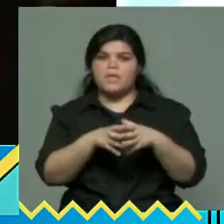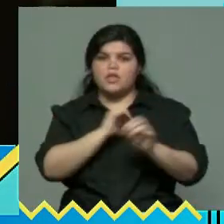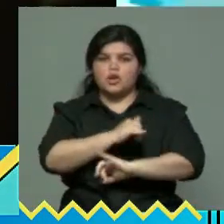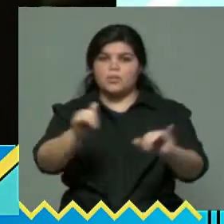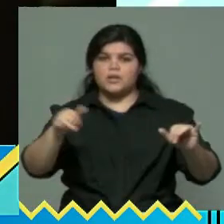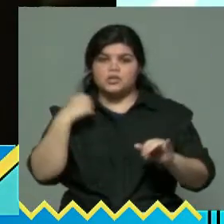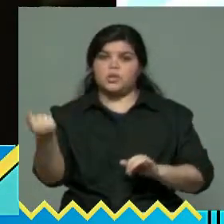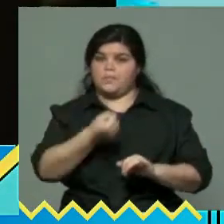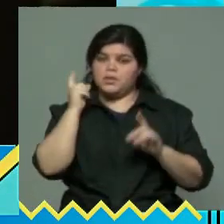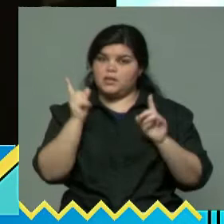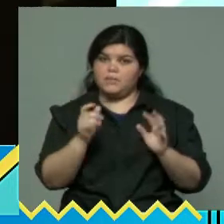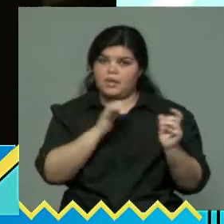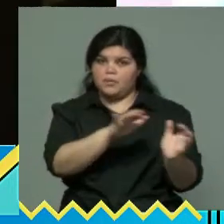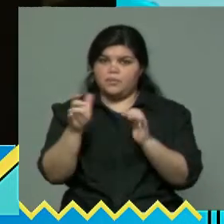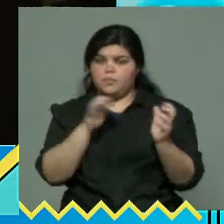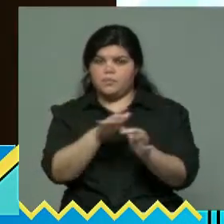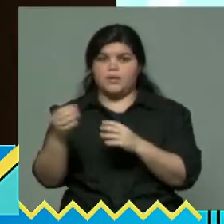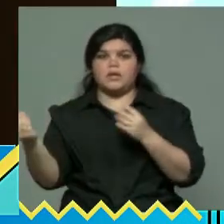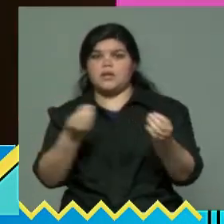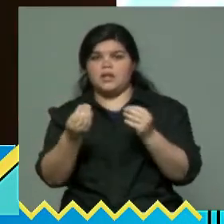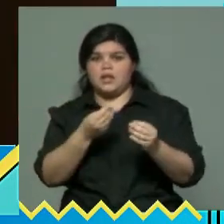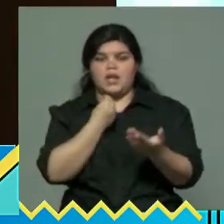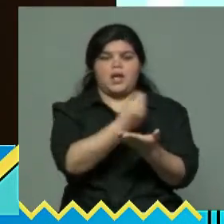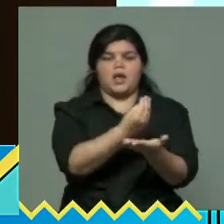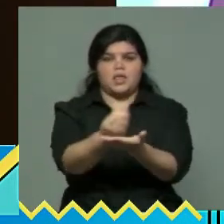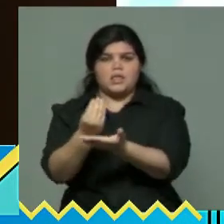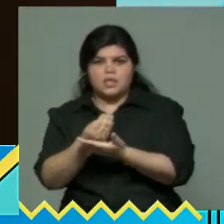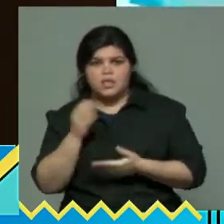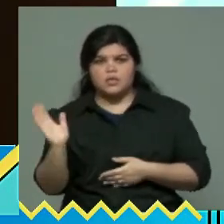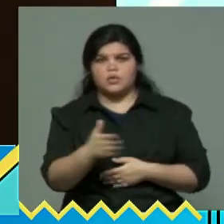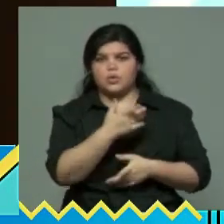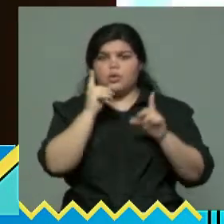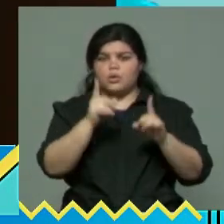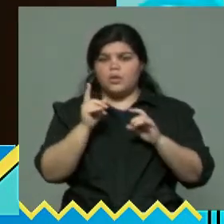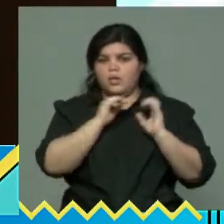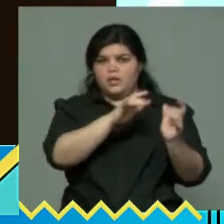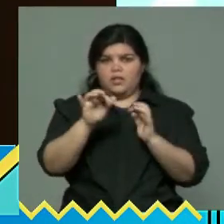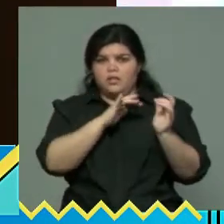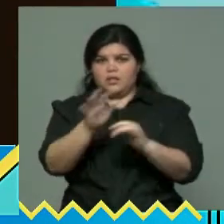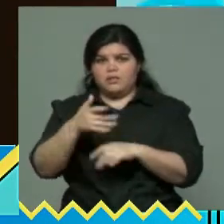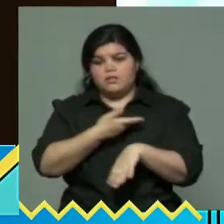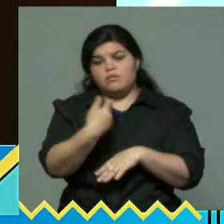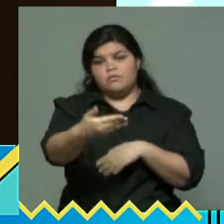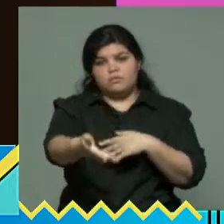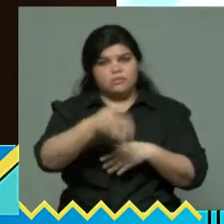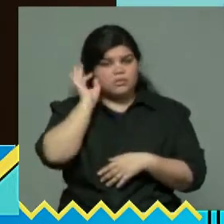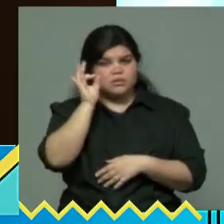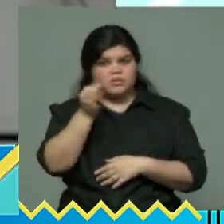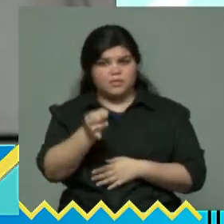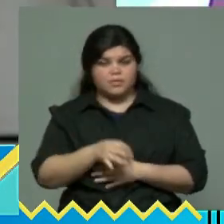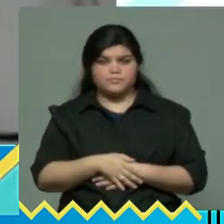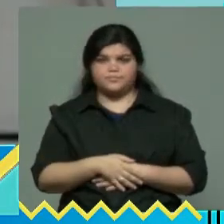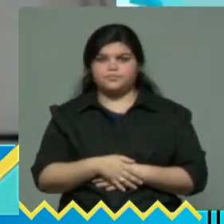discusión de campaña, que todos los candidatos se pronunciaron sobre los debates que ya sabemos que se vienen, es decir,